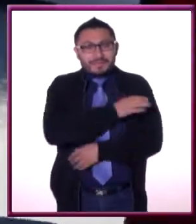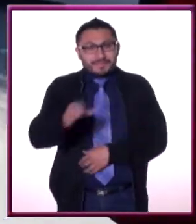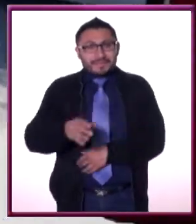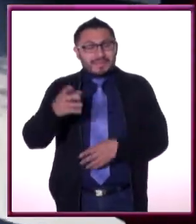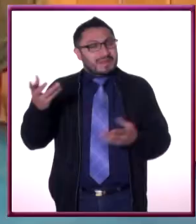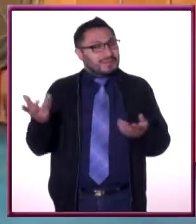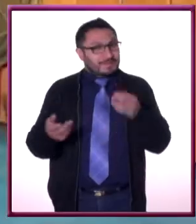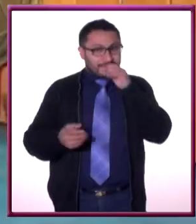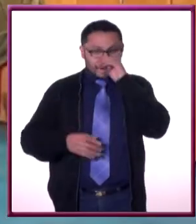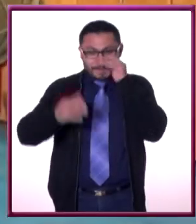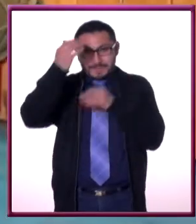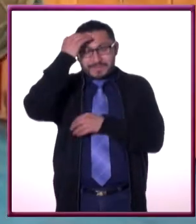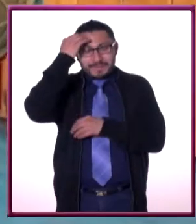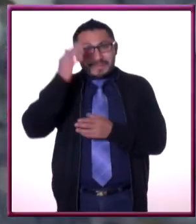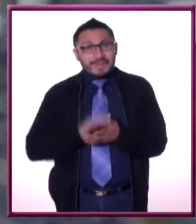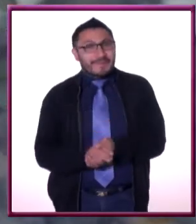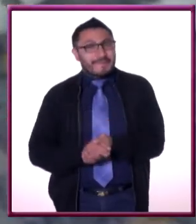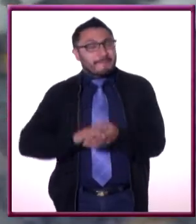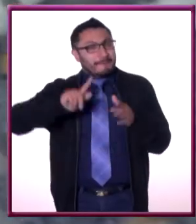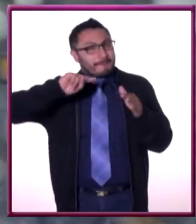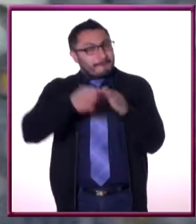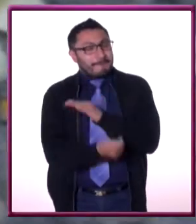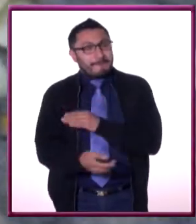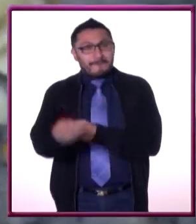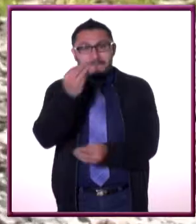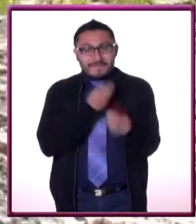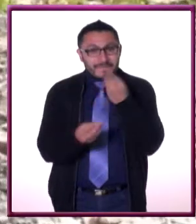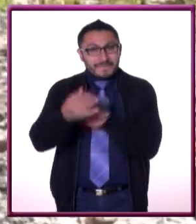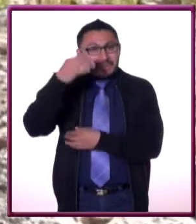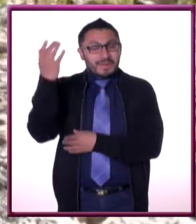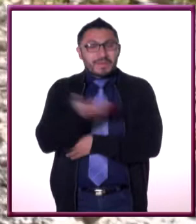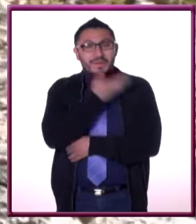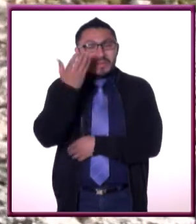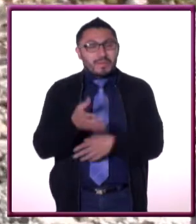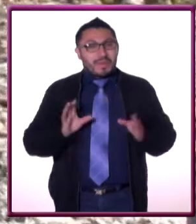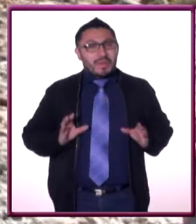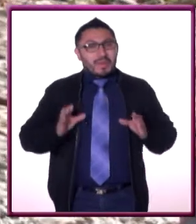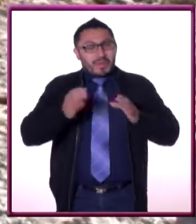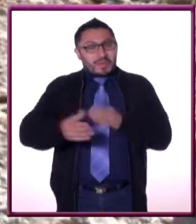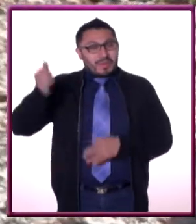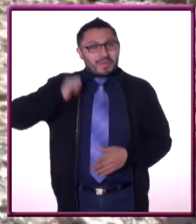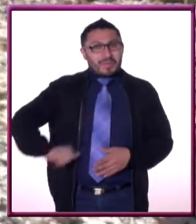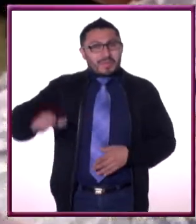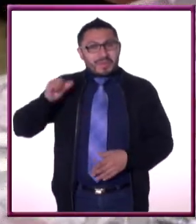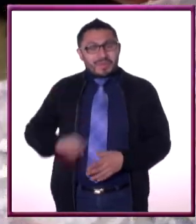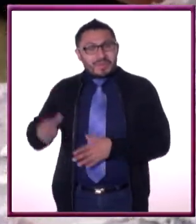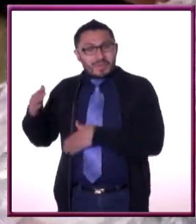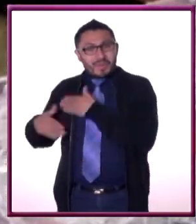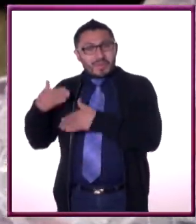prácticas rituales, conocimientos, técnicas culinarias y costumbres comunitarias ancestrales.